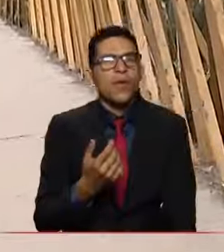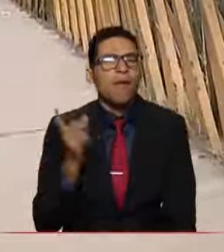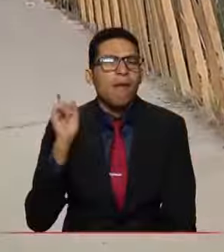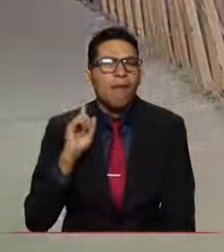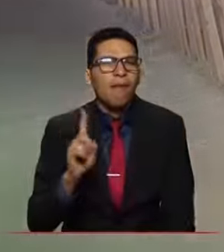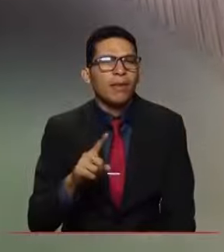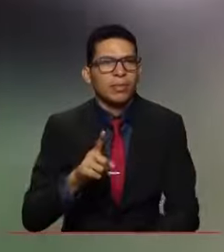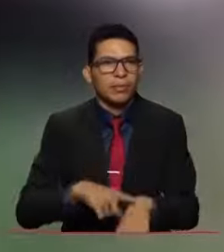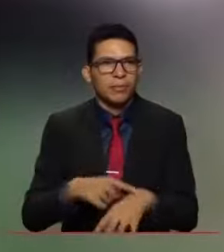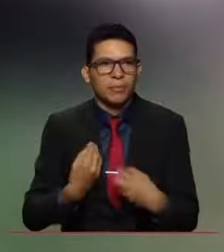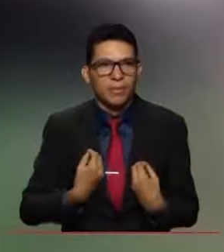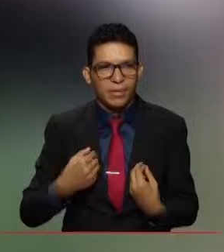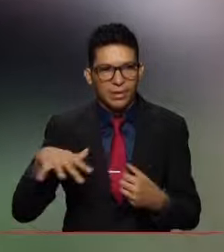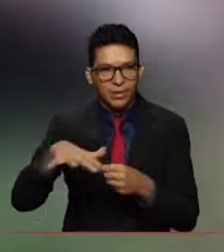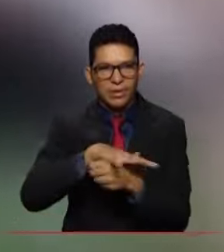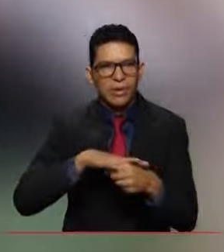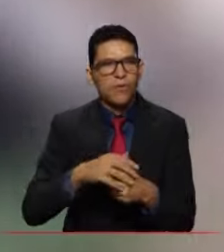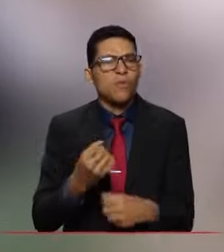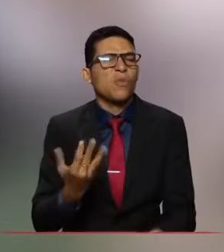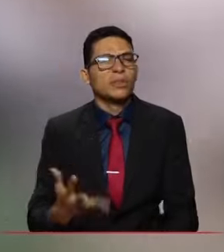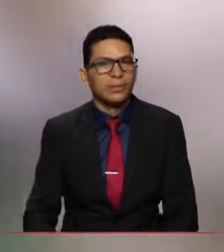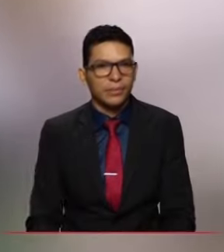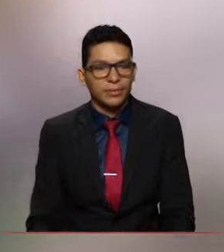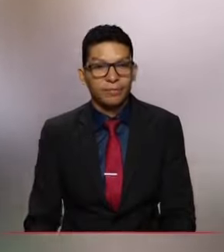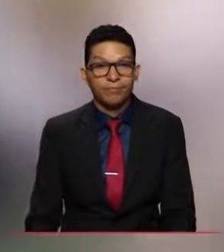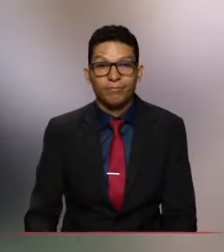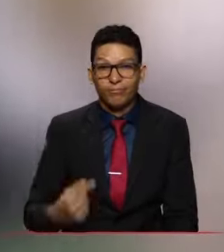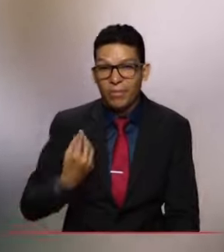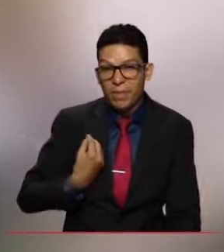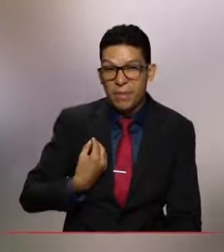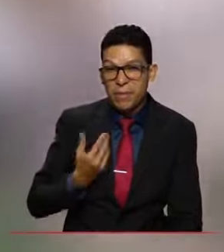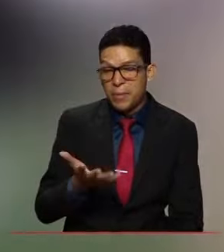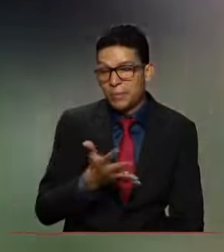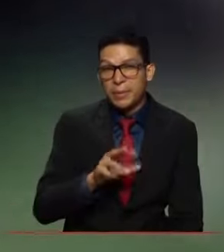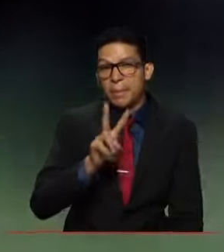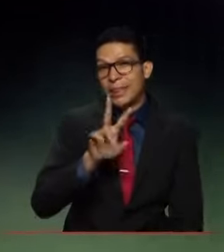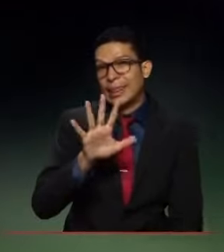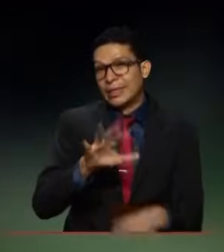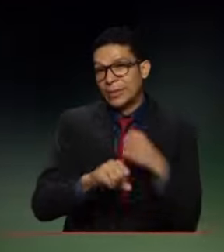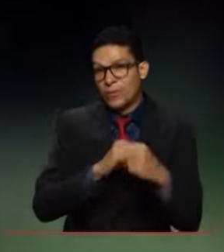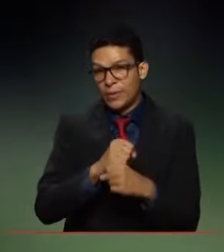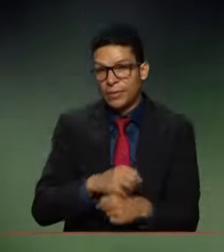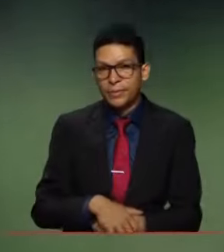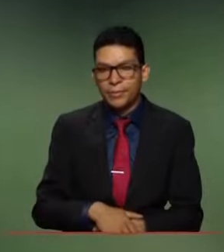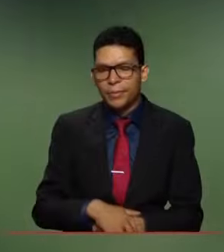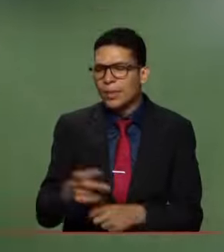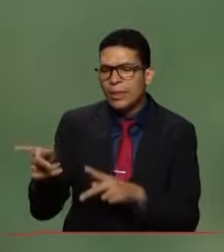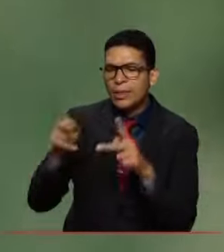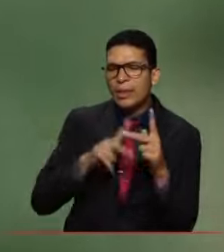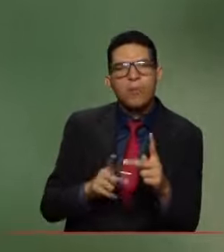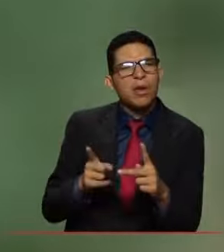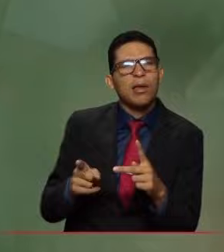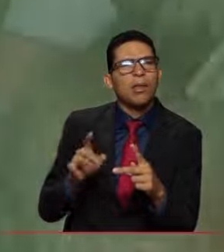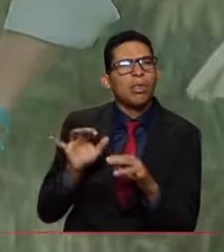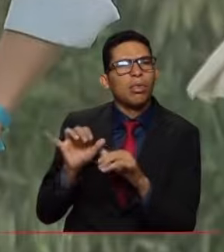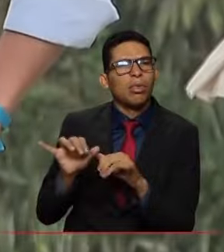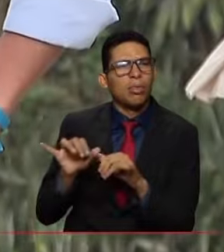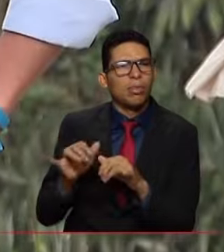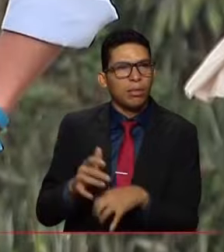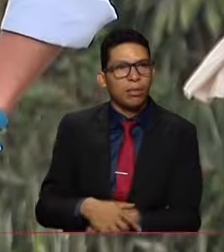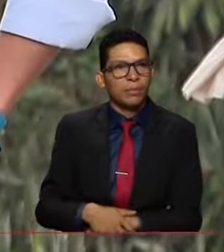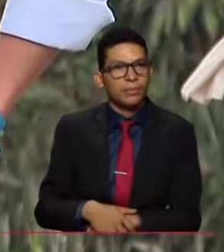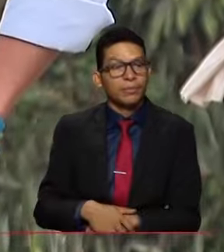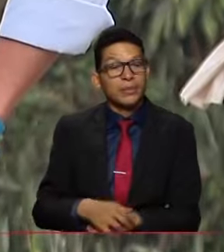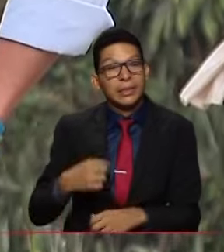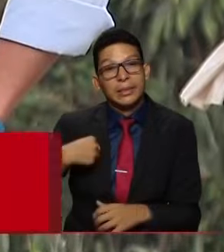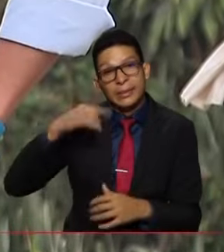tiempo residiendo en este barrio? Hace 25 años. ¿Y el puente hace cuánto tiempo está así? Pues